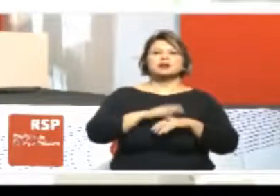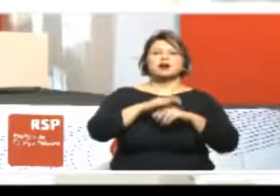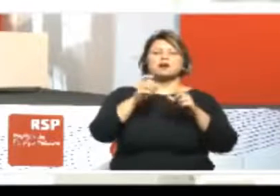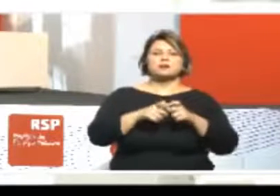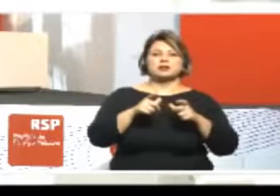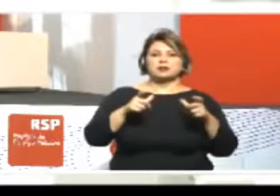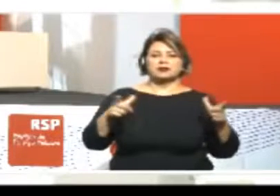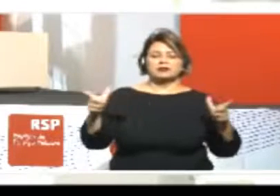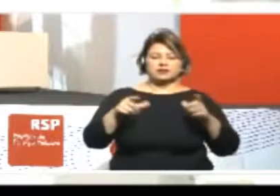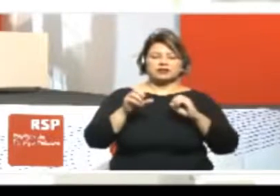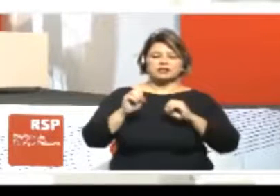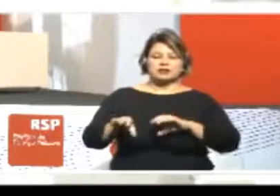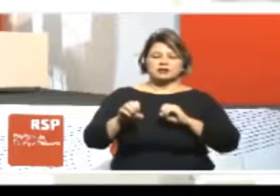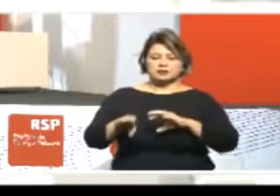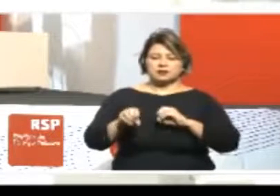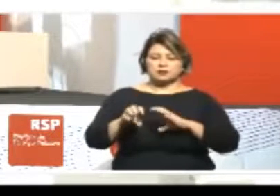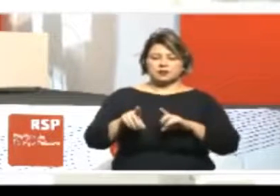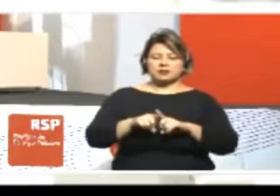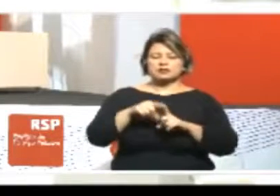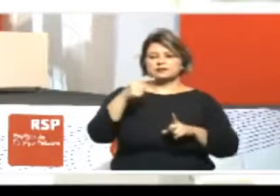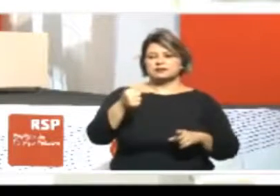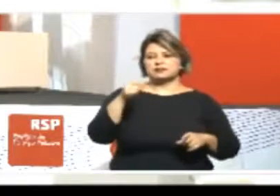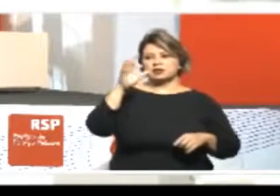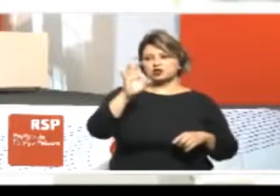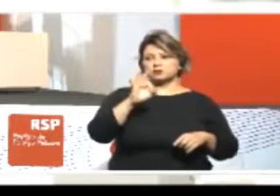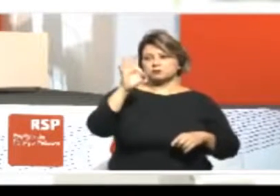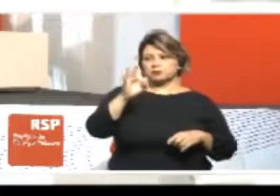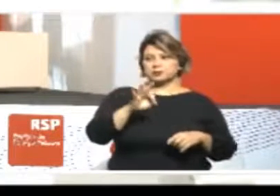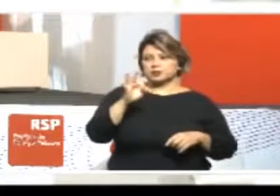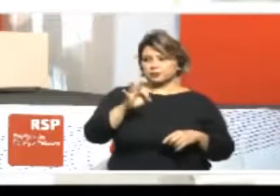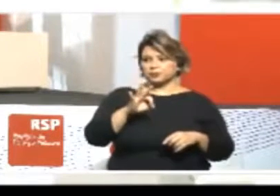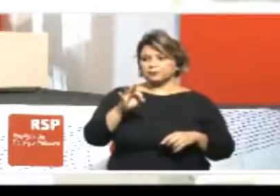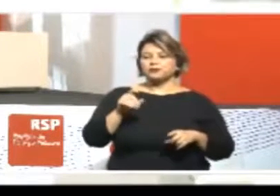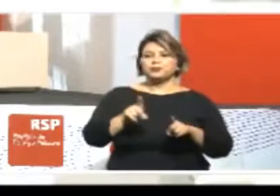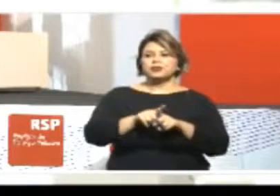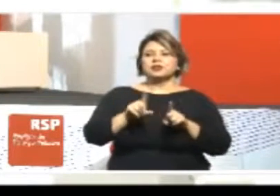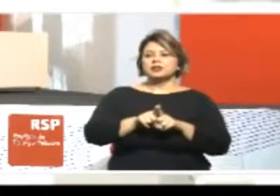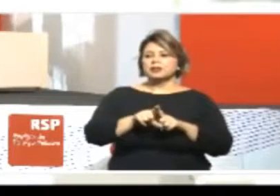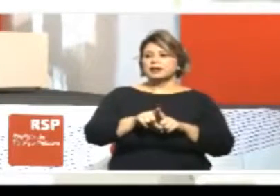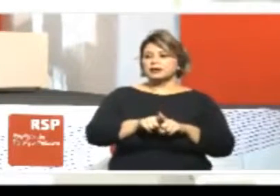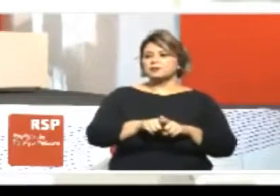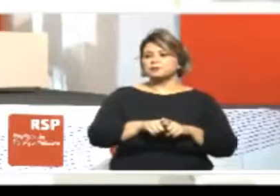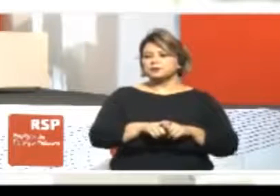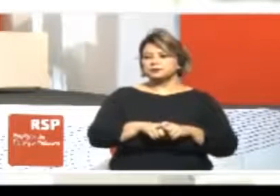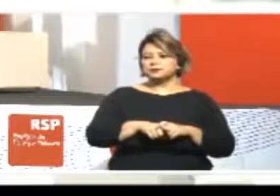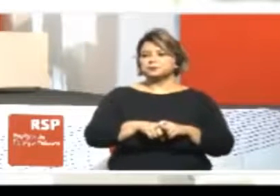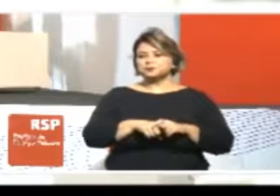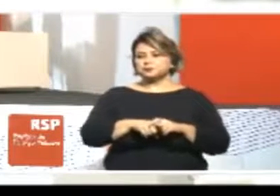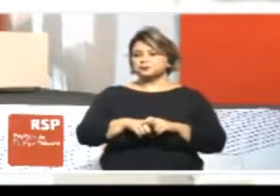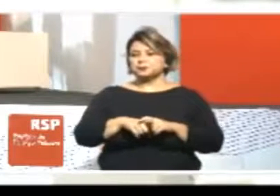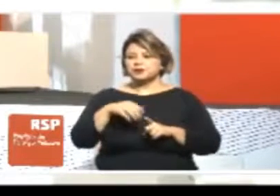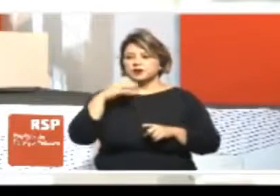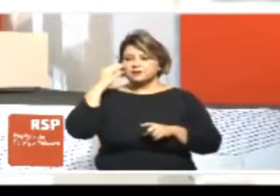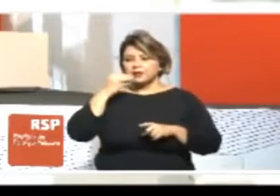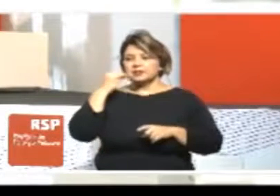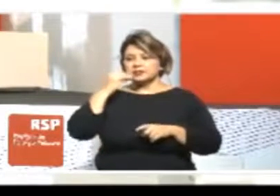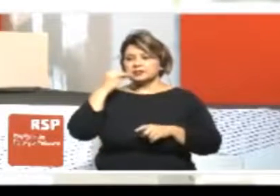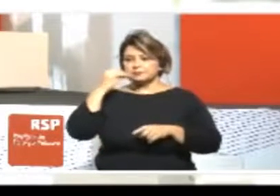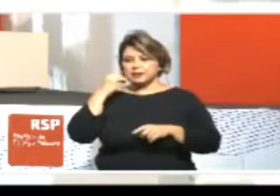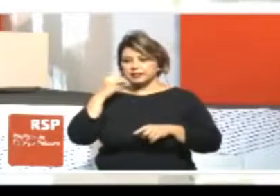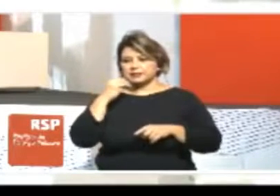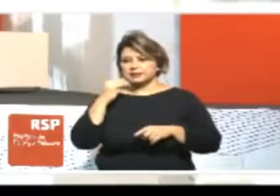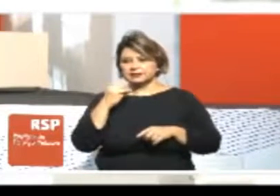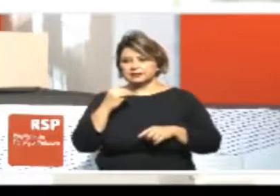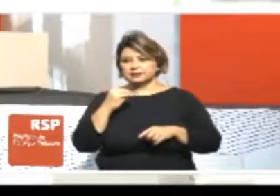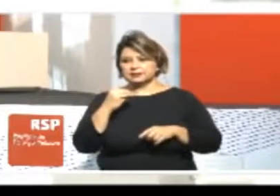un 7%. De igual manera, los alcaldes que tenían previa experiencia cuando llegaron a su